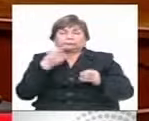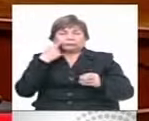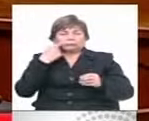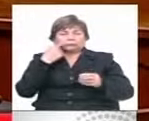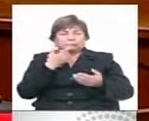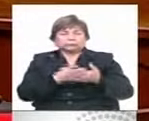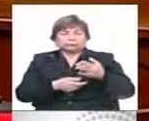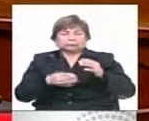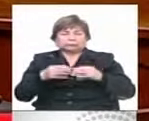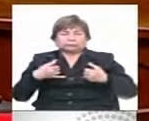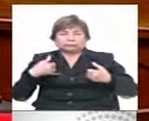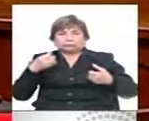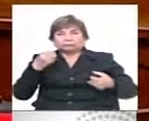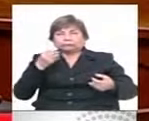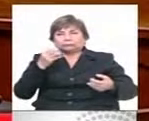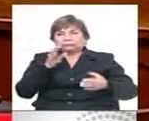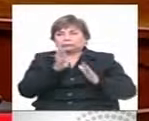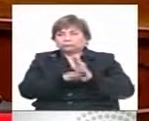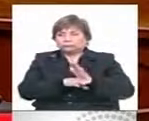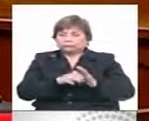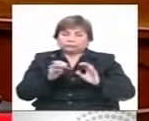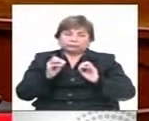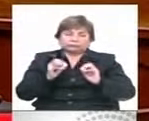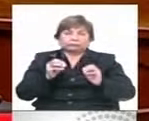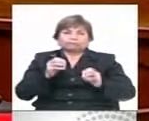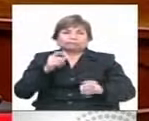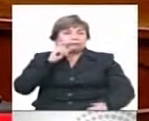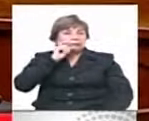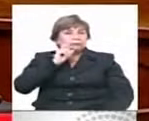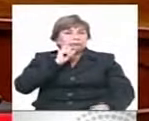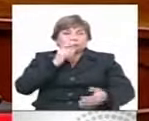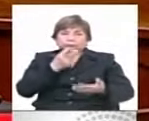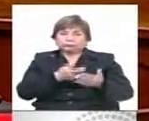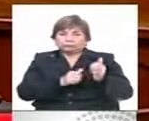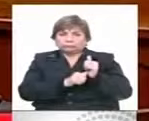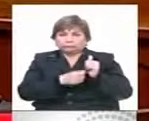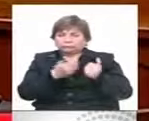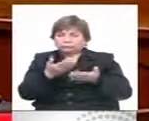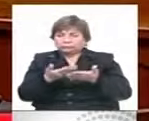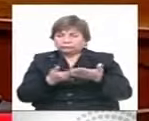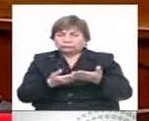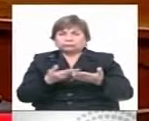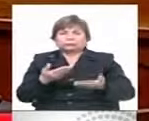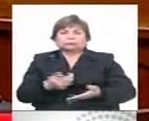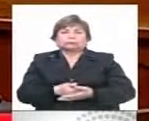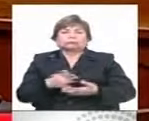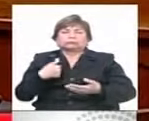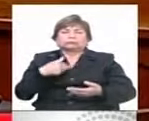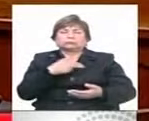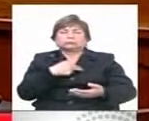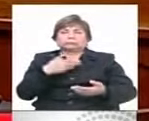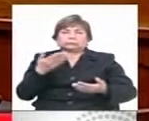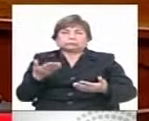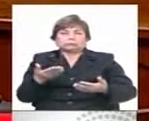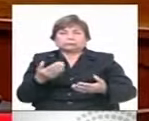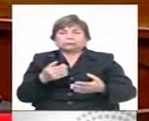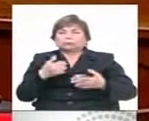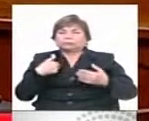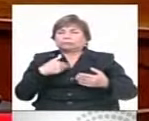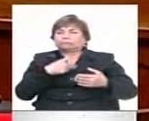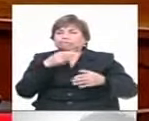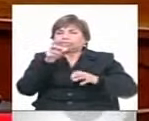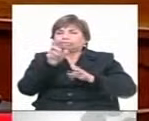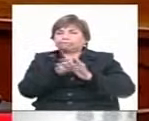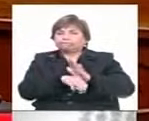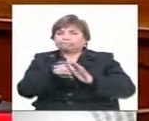y adolescentes víctimas de violencia sexual. Para garantizar el ejercicio del derecho a la participación de